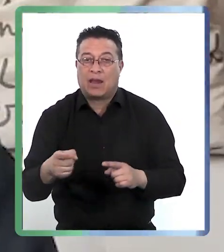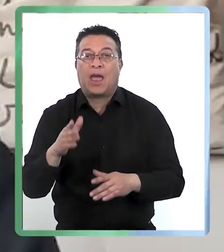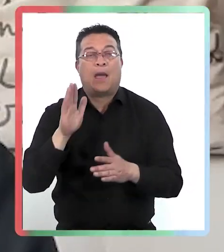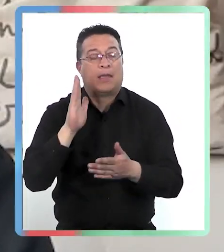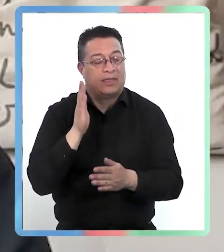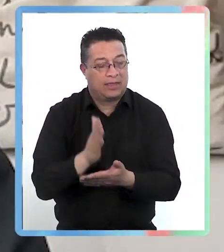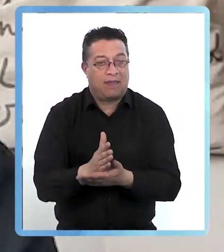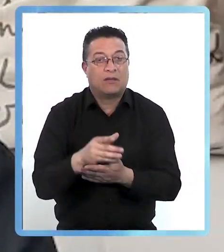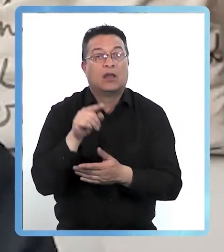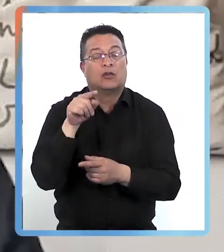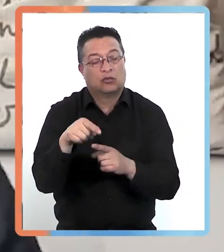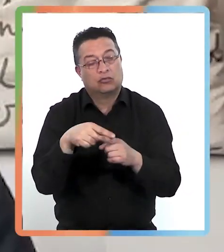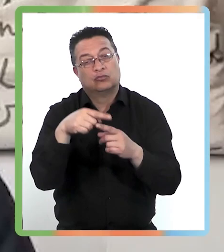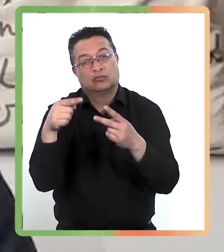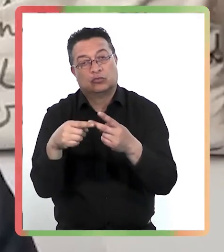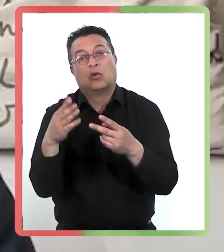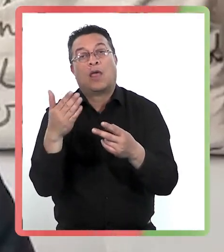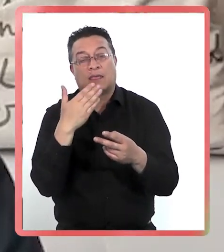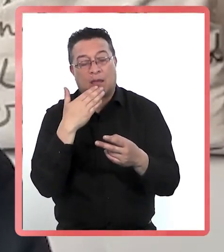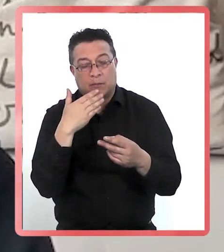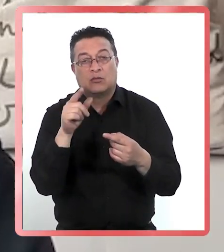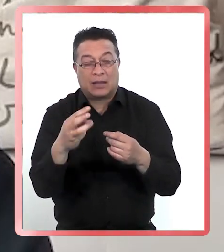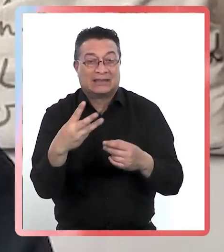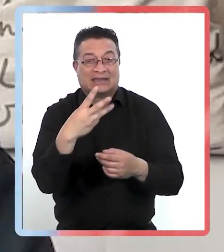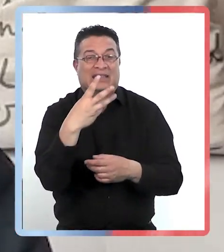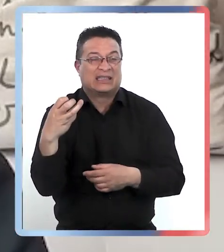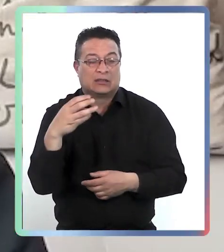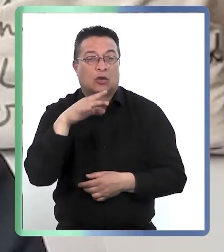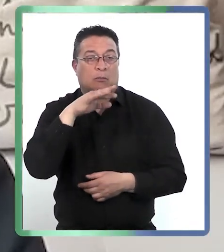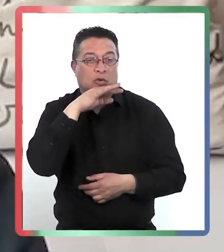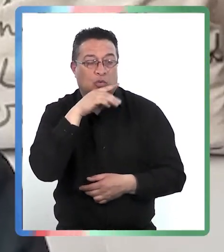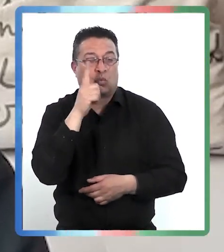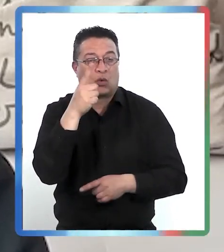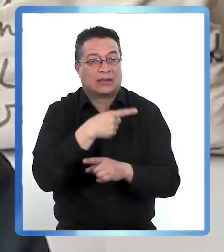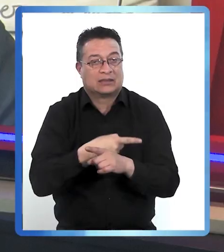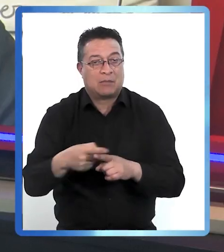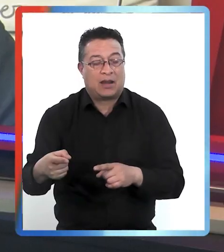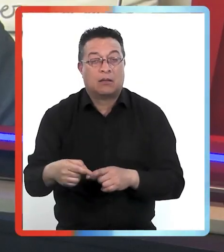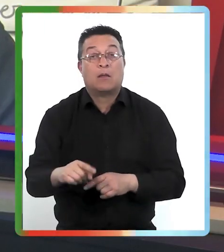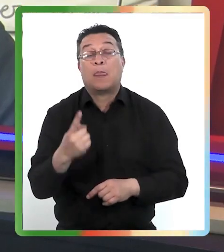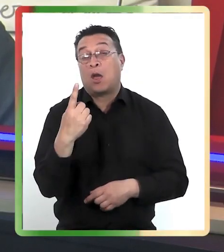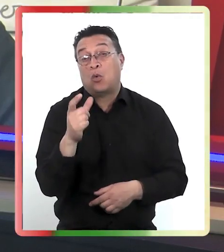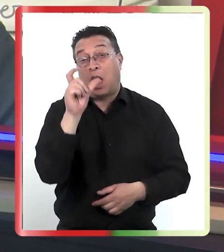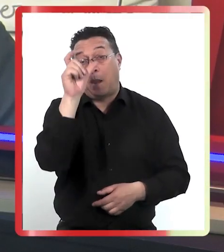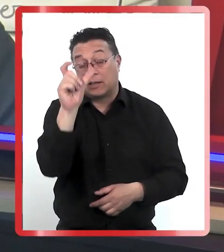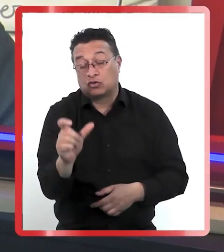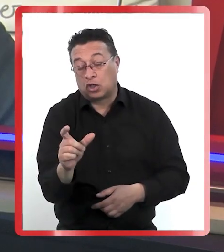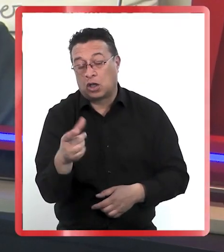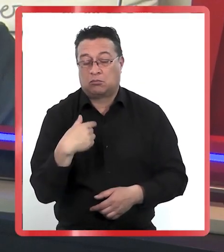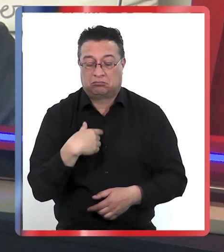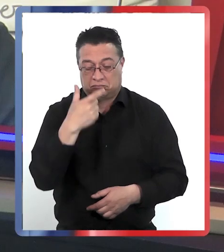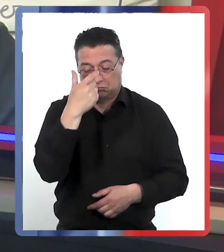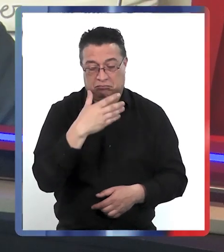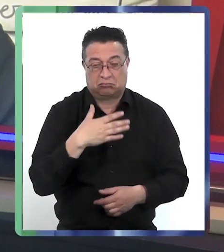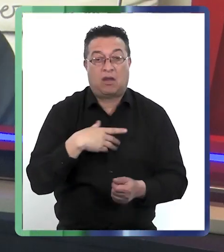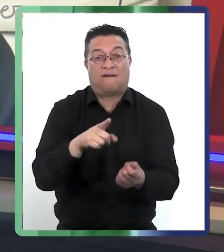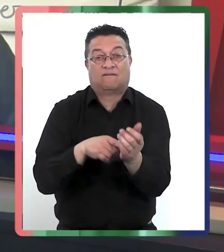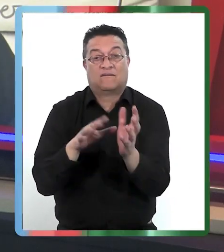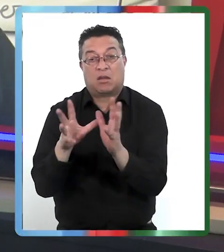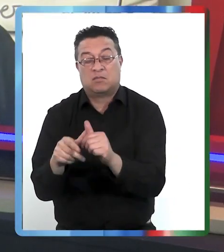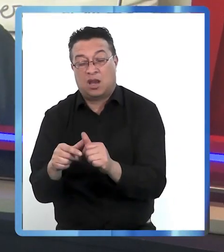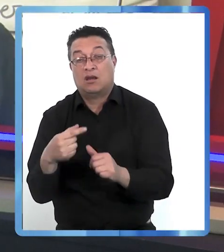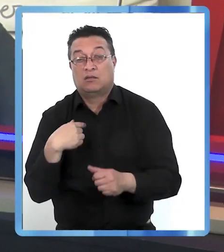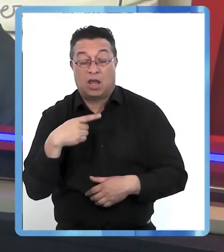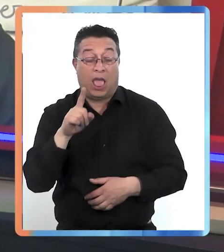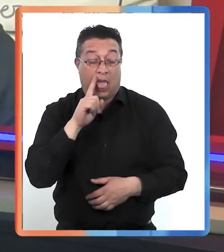semana. Incluso algunas guías han pensado incluso en subirlo a 300 minutos a la semana. Si a una persona, uno mismo, o un familiar o